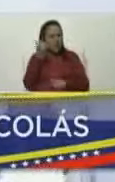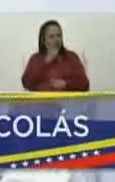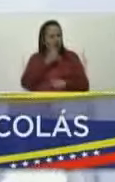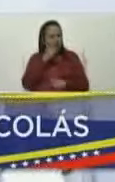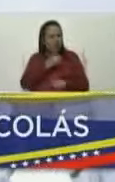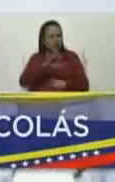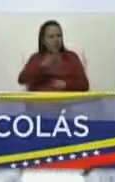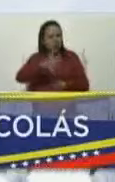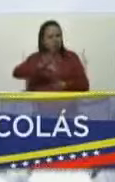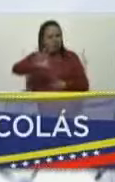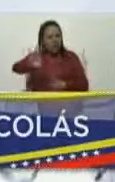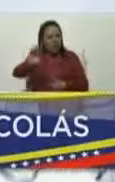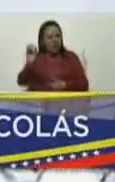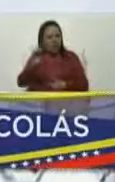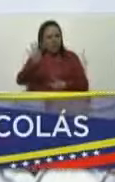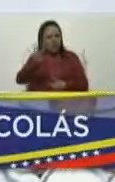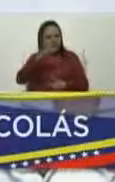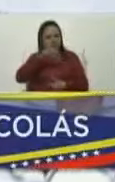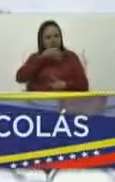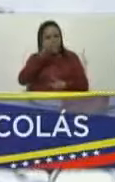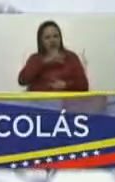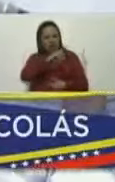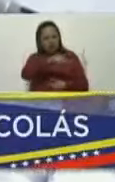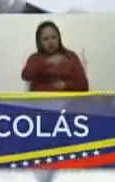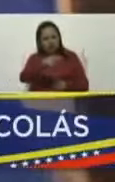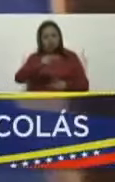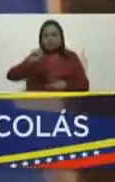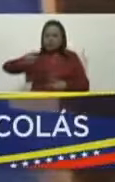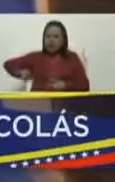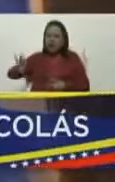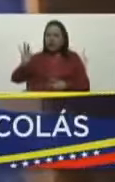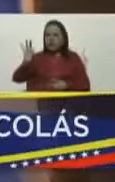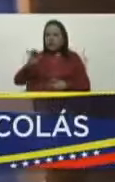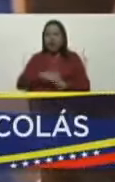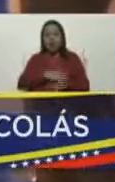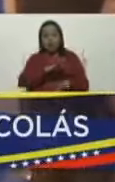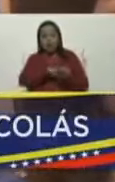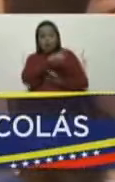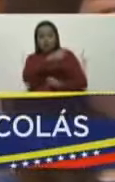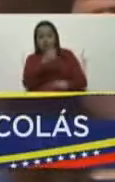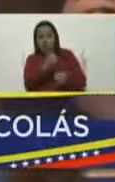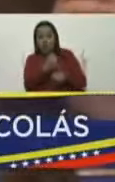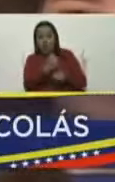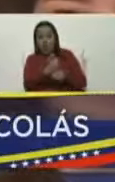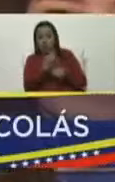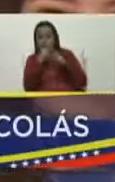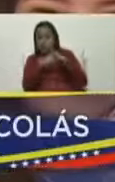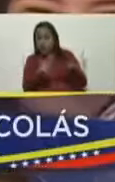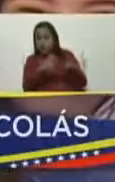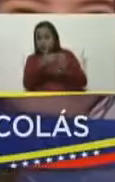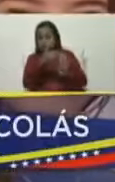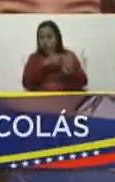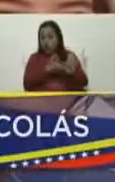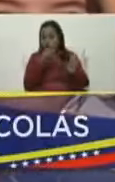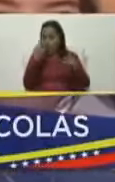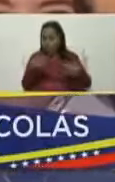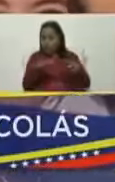las 3, 4 de la tarde, ¿verdad? Sí, las 3. Pues tú estabas trabajando, pero más atrás había otro